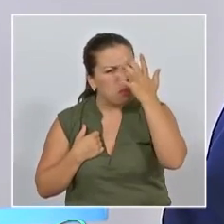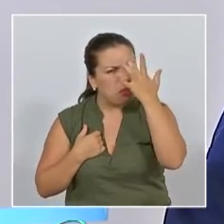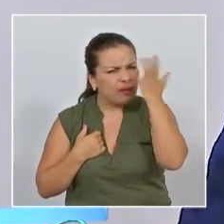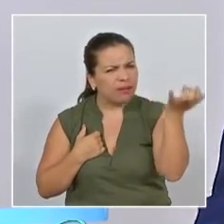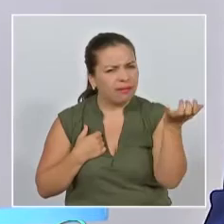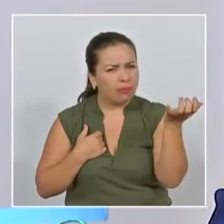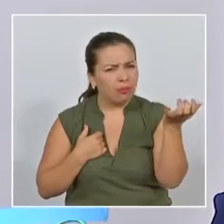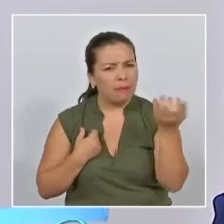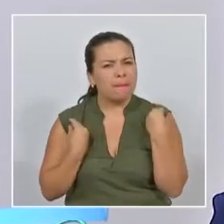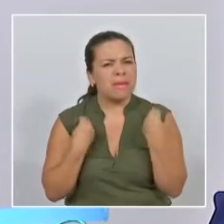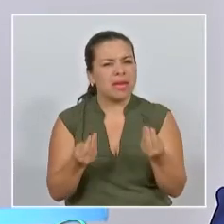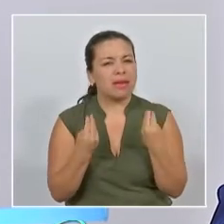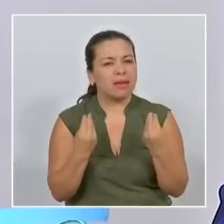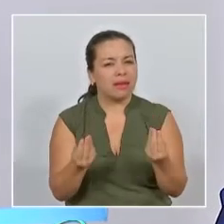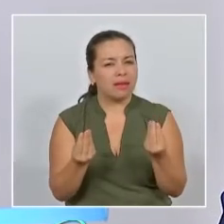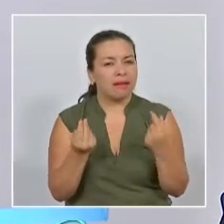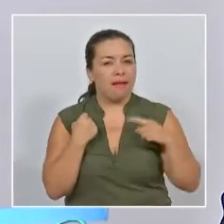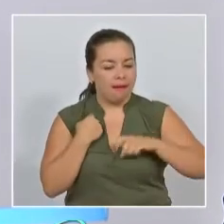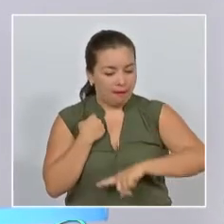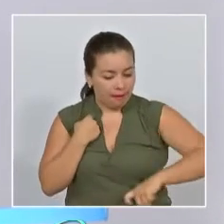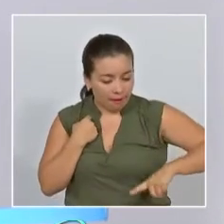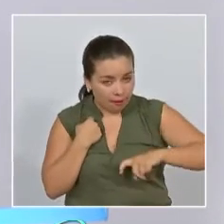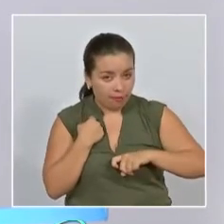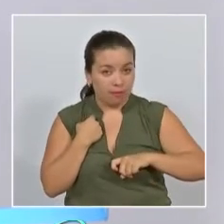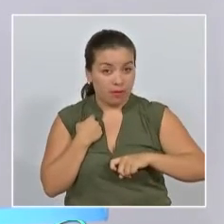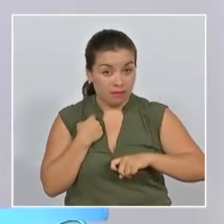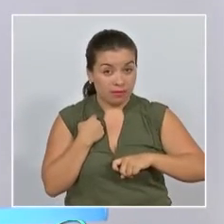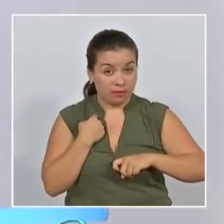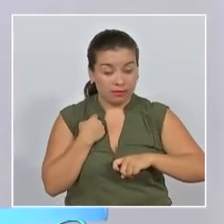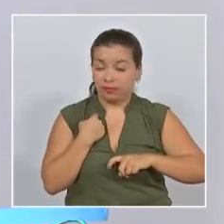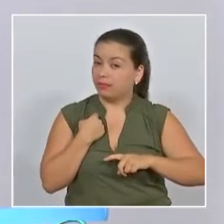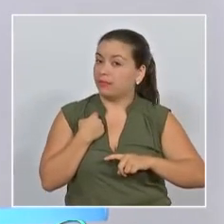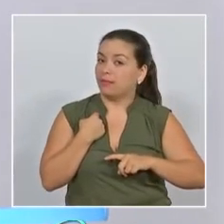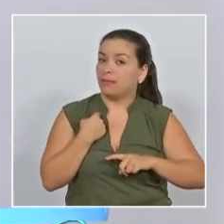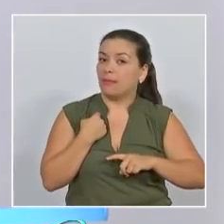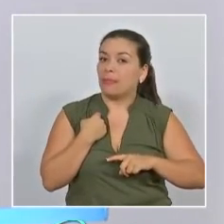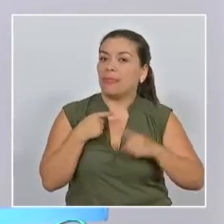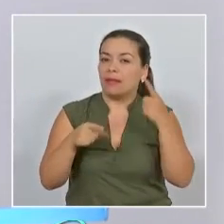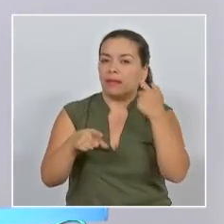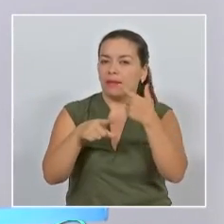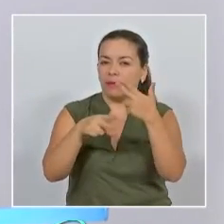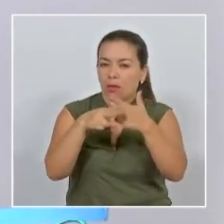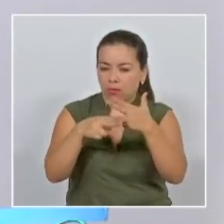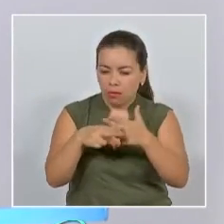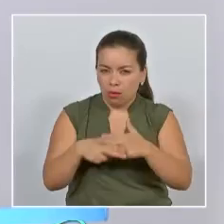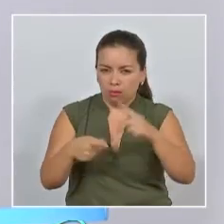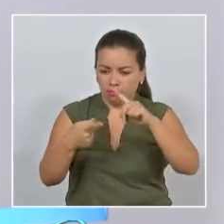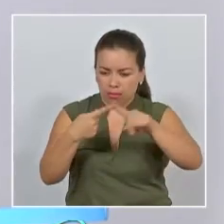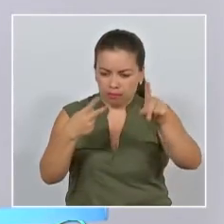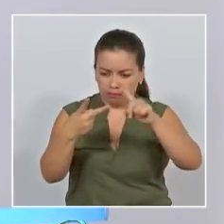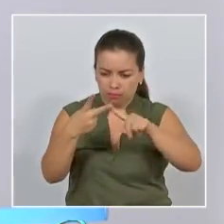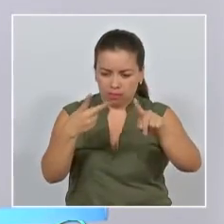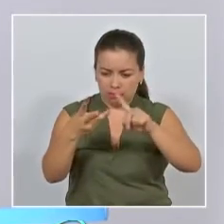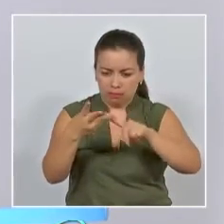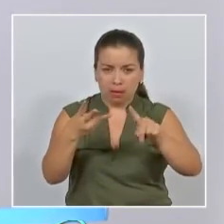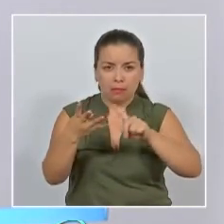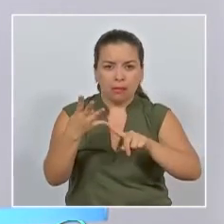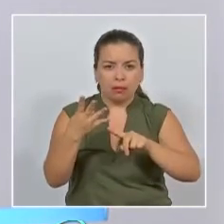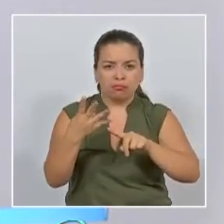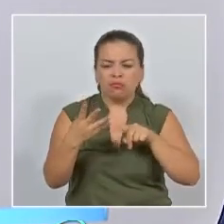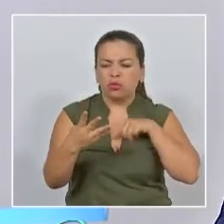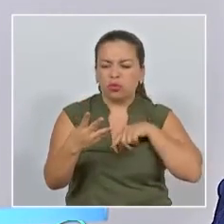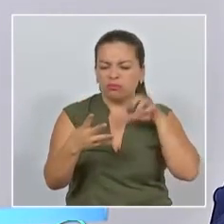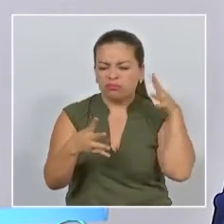qué. Amibas, que es la entamoeba histolítica, ascaris lumbricoides, que son las lombrices,